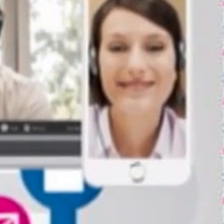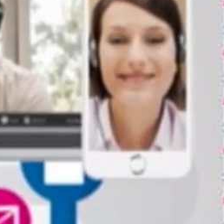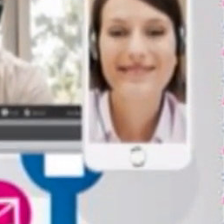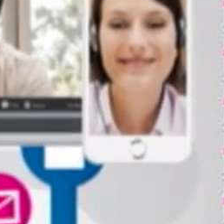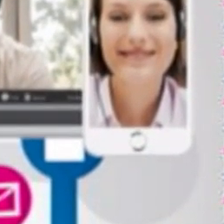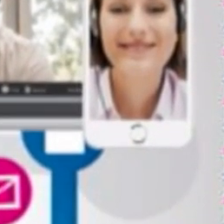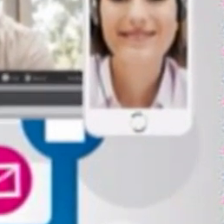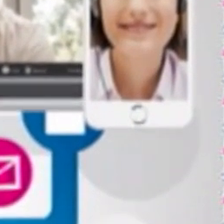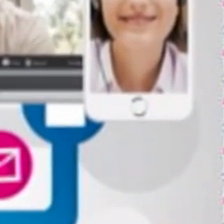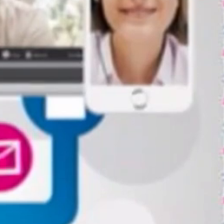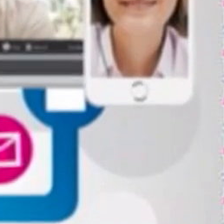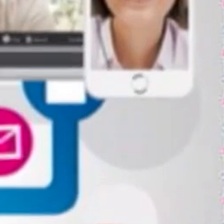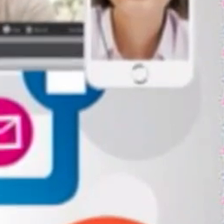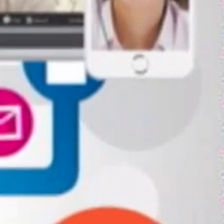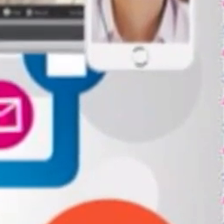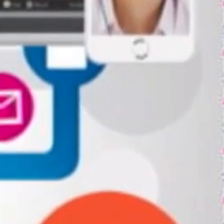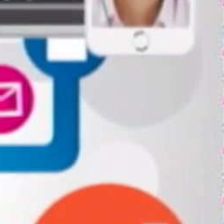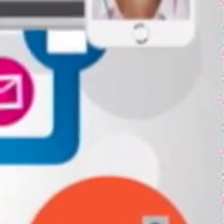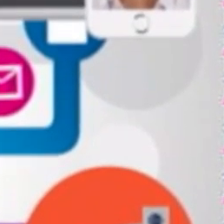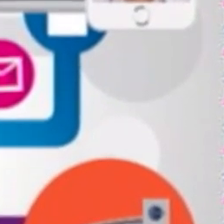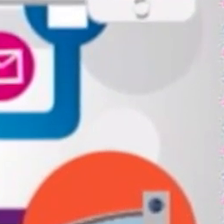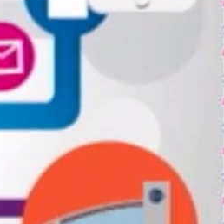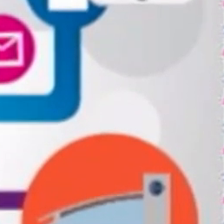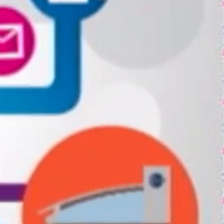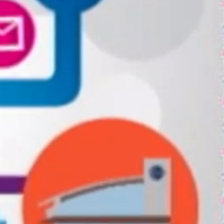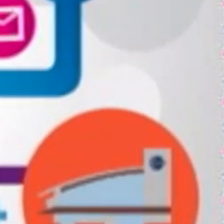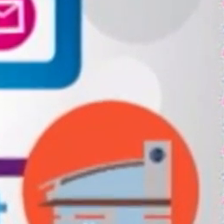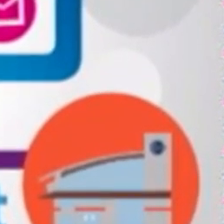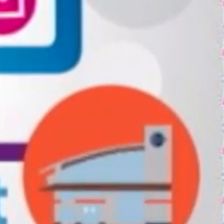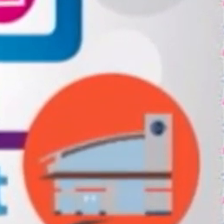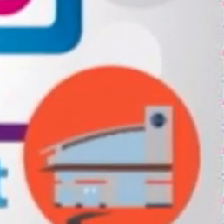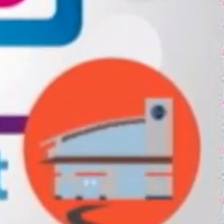100 empresarios de todo tamaño tendrán citas con